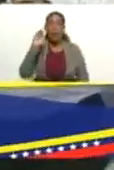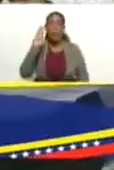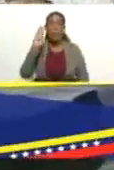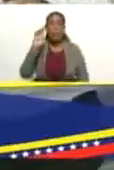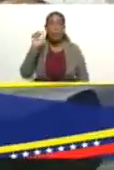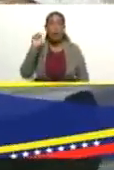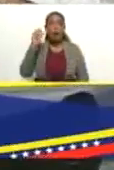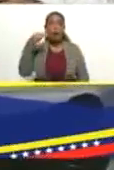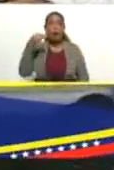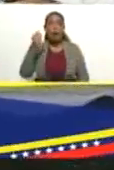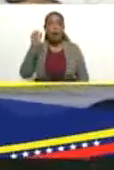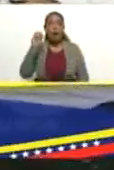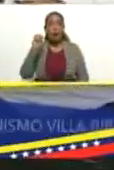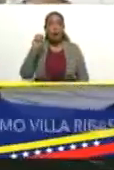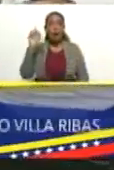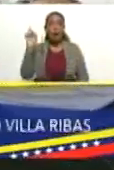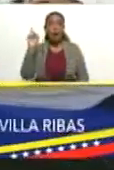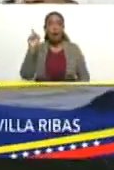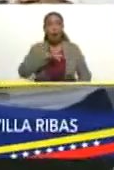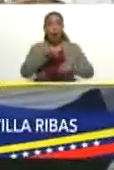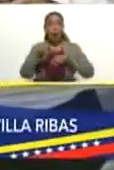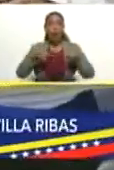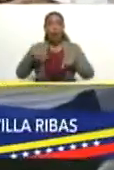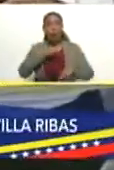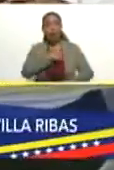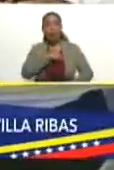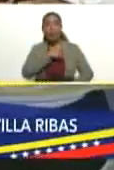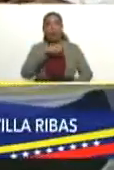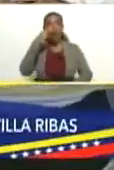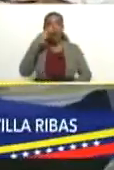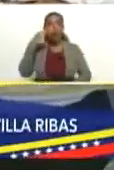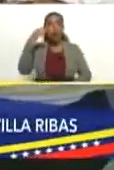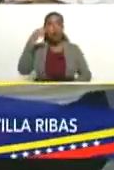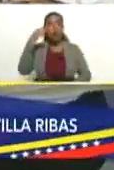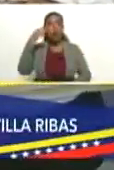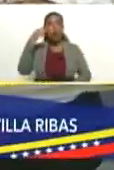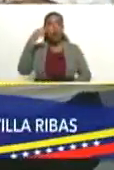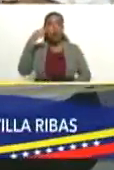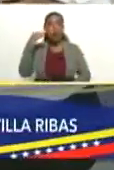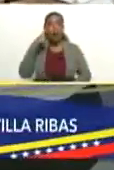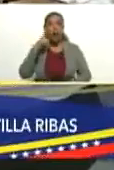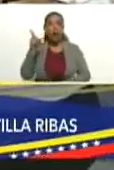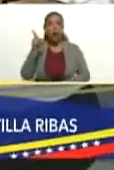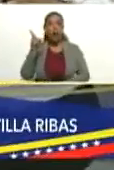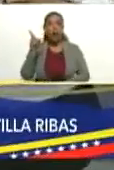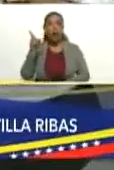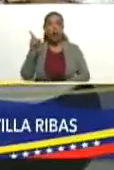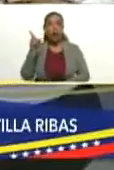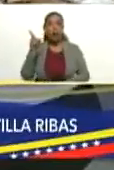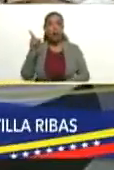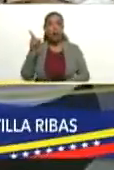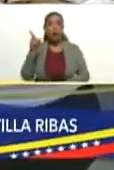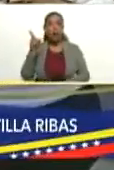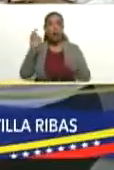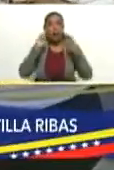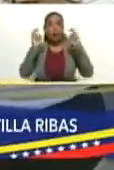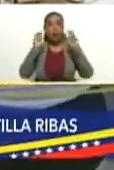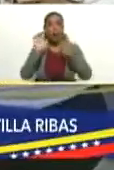coordinadora estatal de la misión Riva. La misión Riva, cuyo eslogan